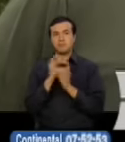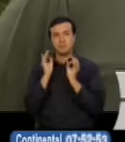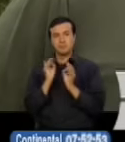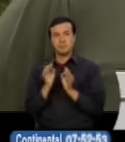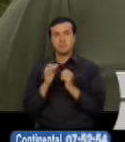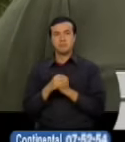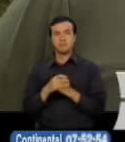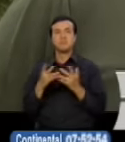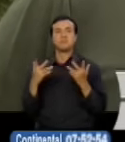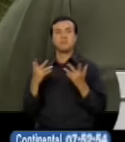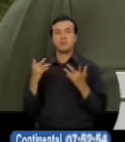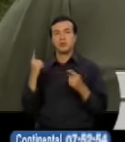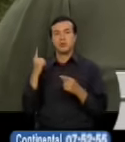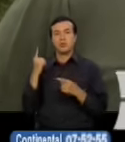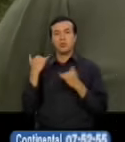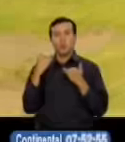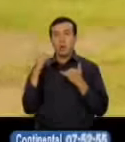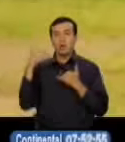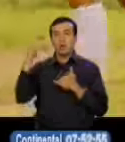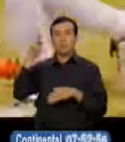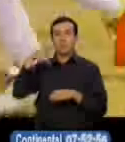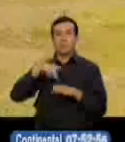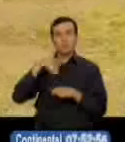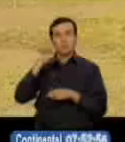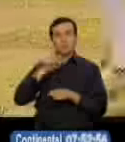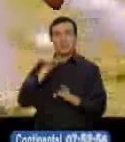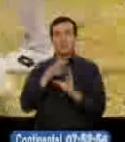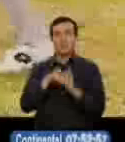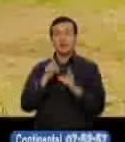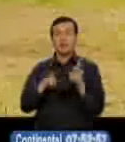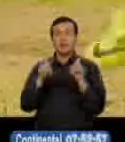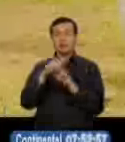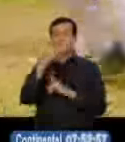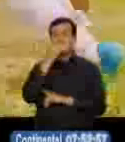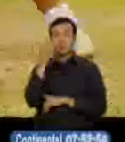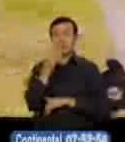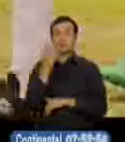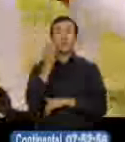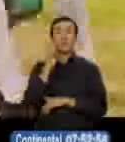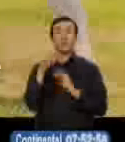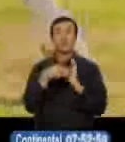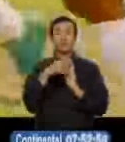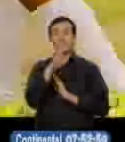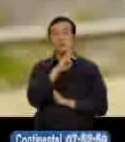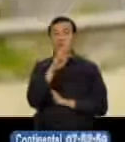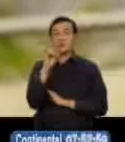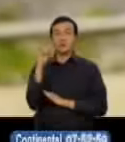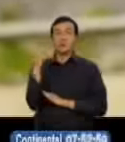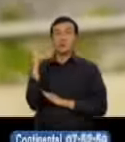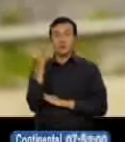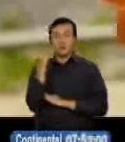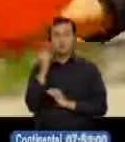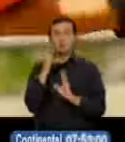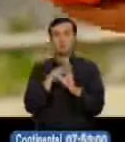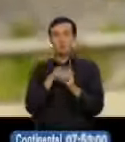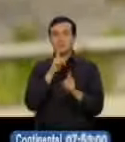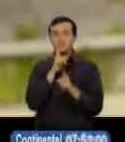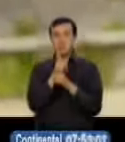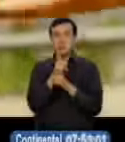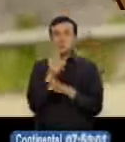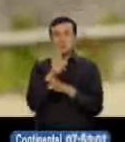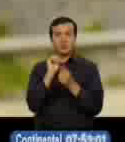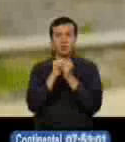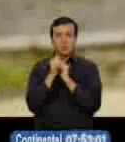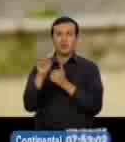de ser un día un jugador profesional. Según datos oficiales, más de 4.600 chicos pertenecientes a las matrices del